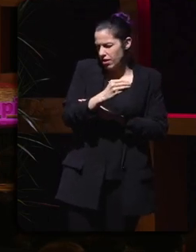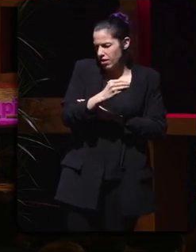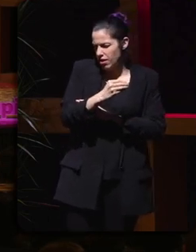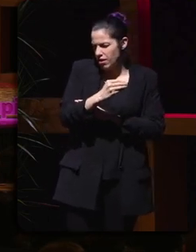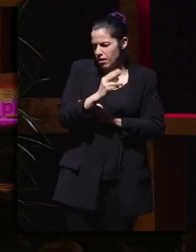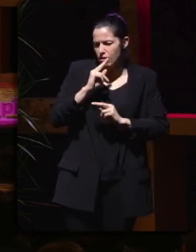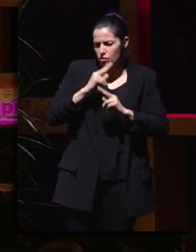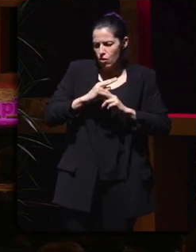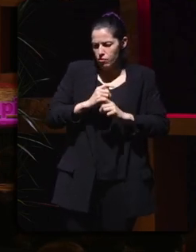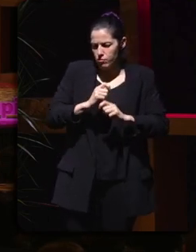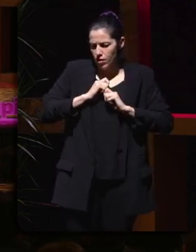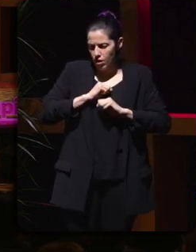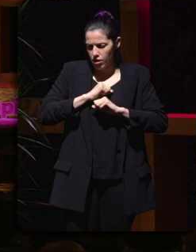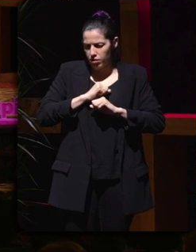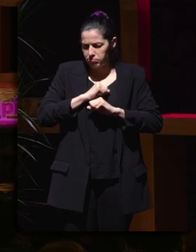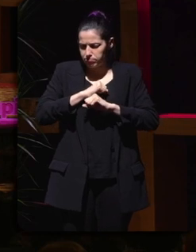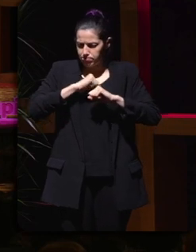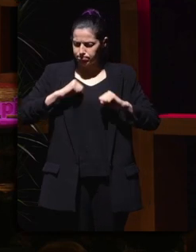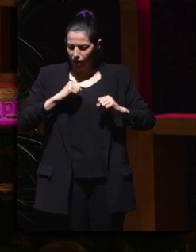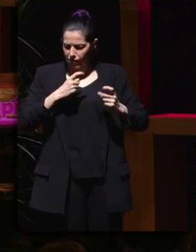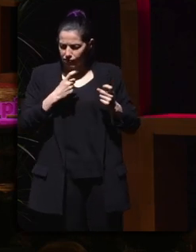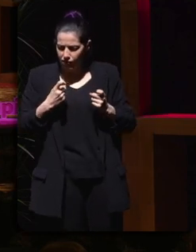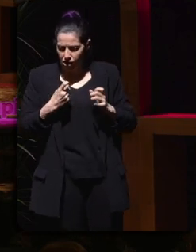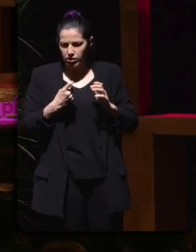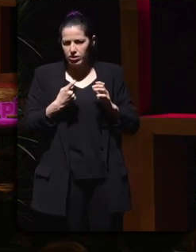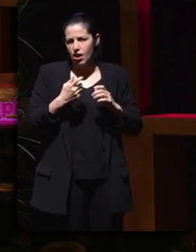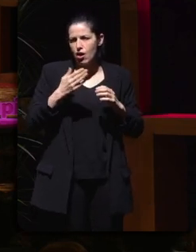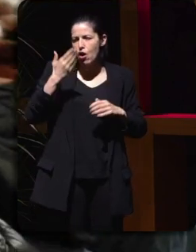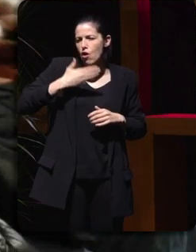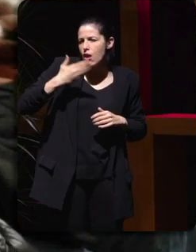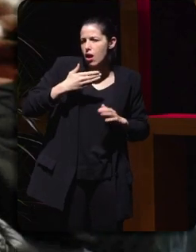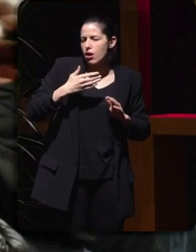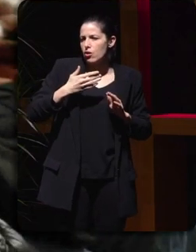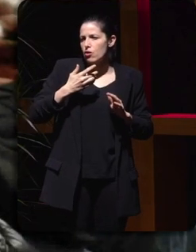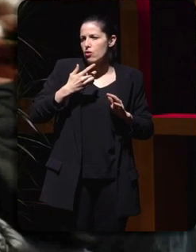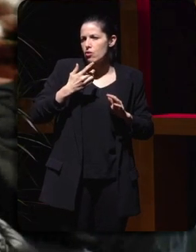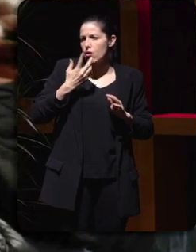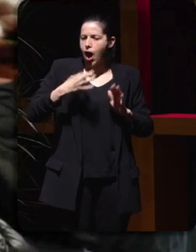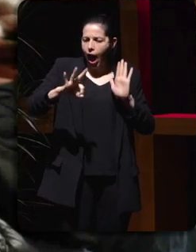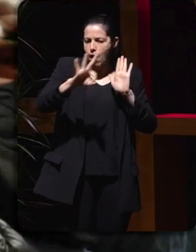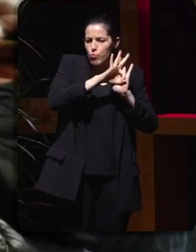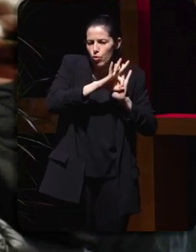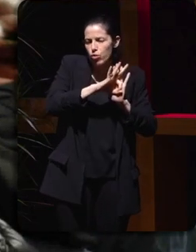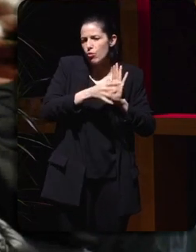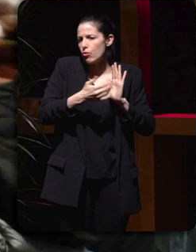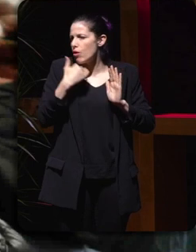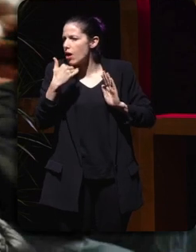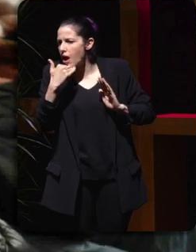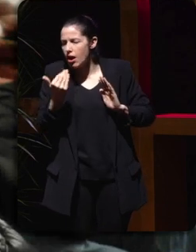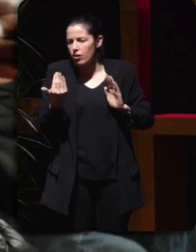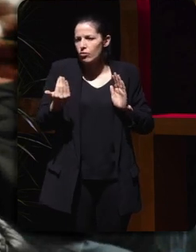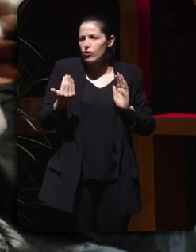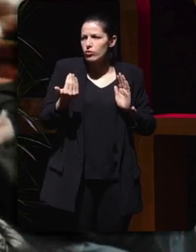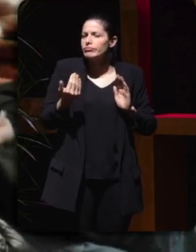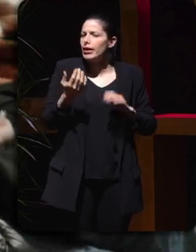ser la preguntona tenermote en casa tener Mote en el colo en el cole perdón pues a todo eso hay que